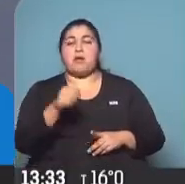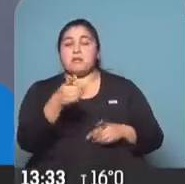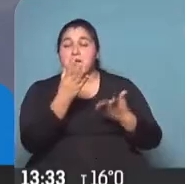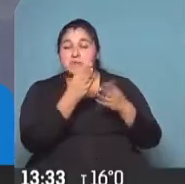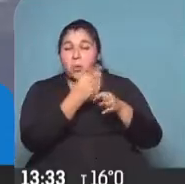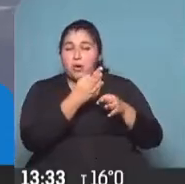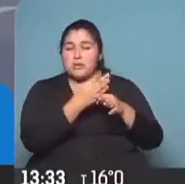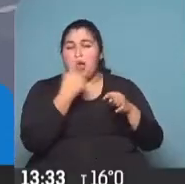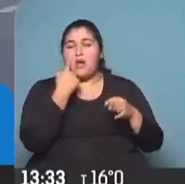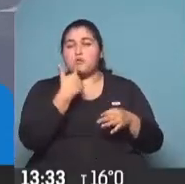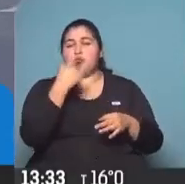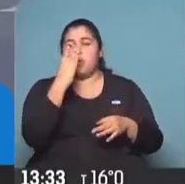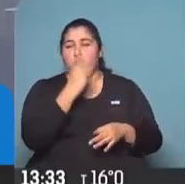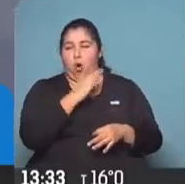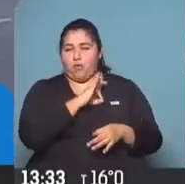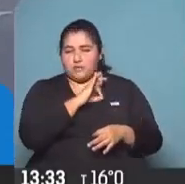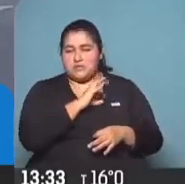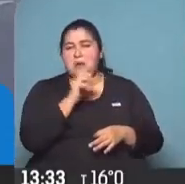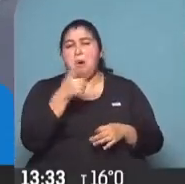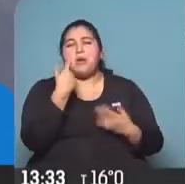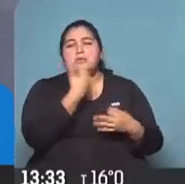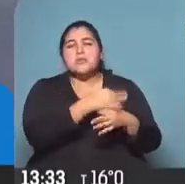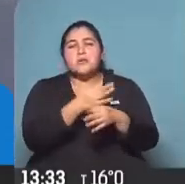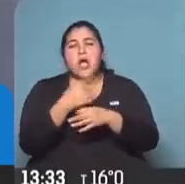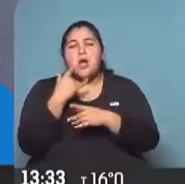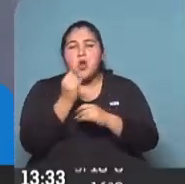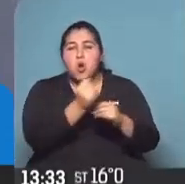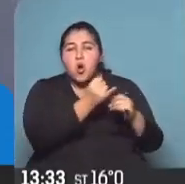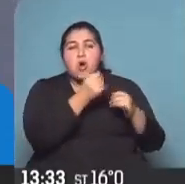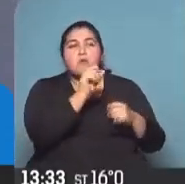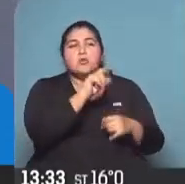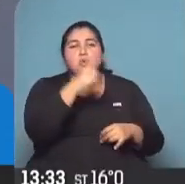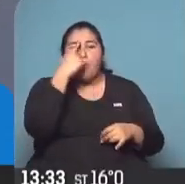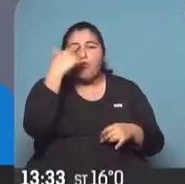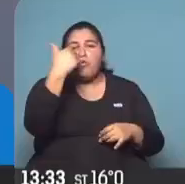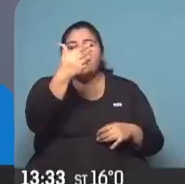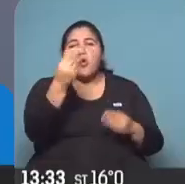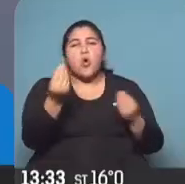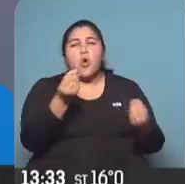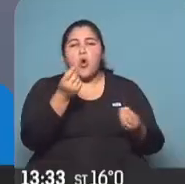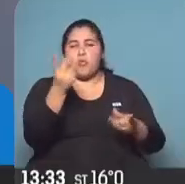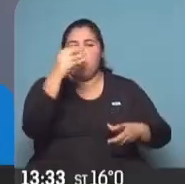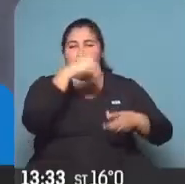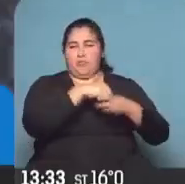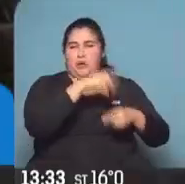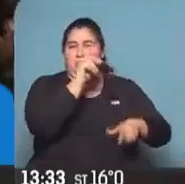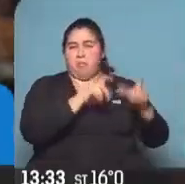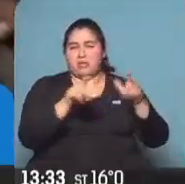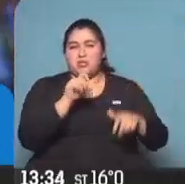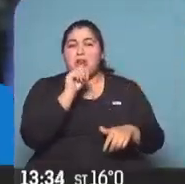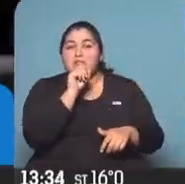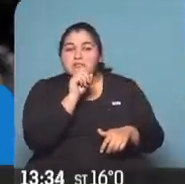especial es digna de instruir a los jóvenes quienes en el futuro estarán en la mira del personal externo